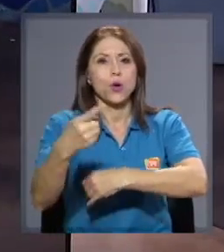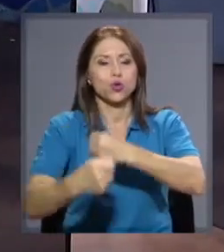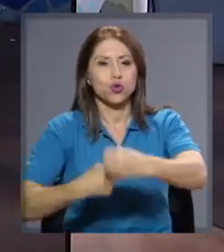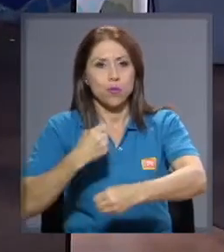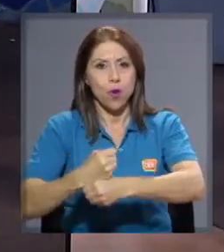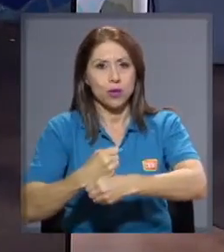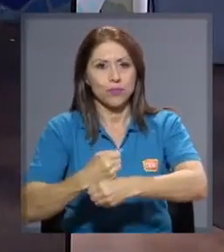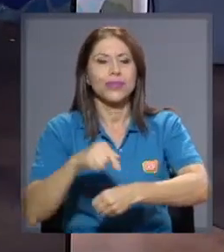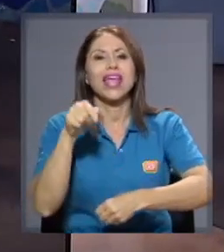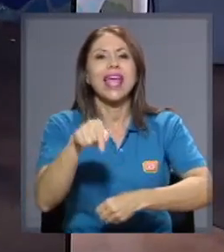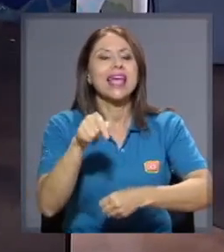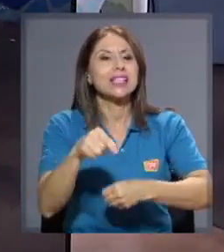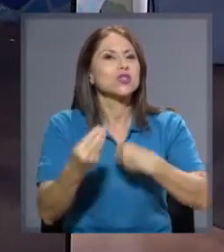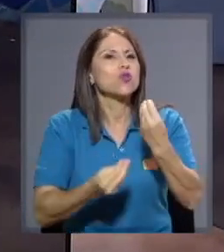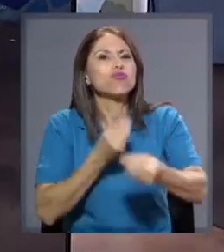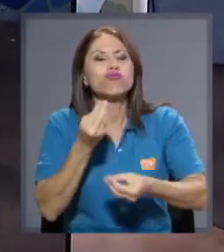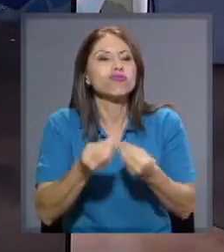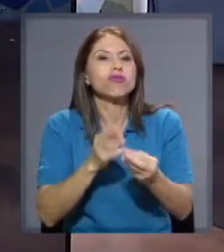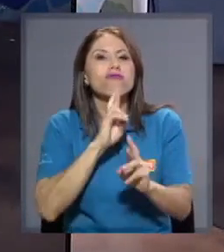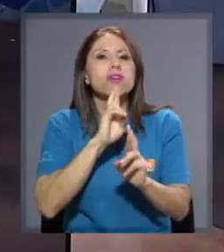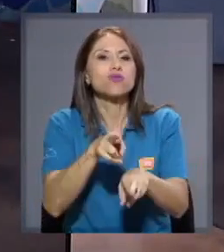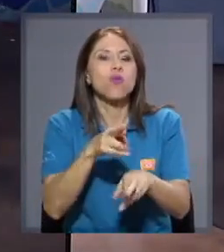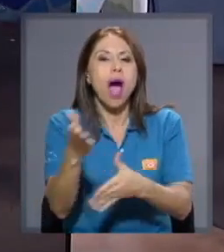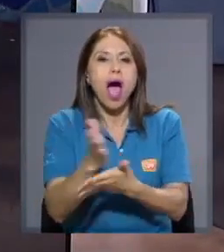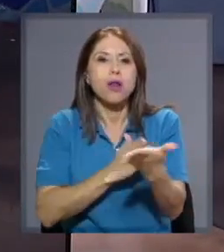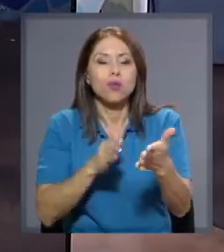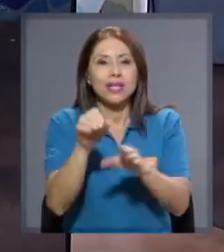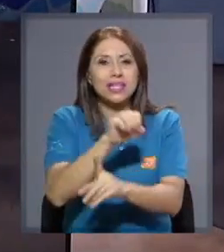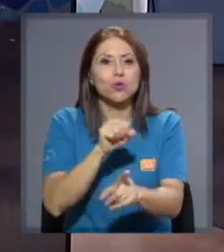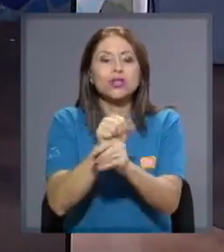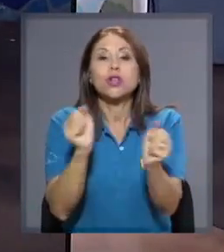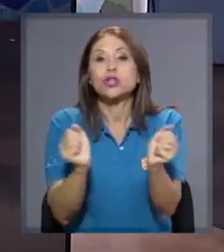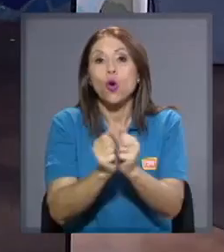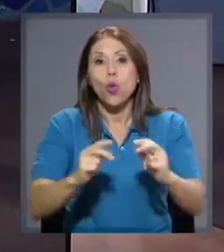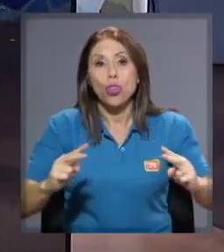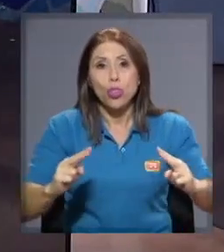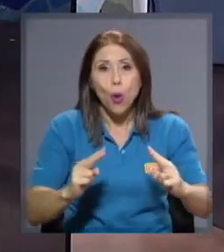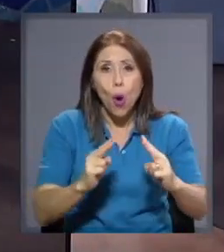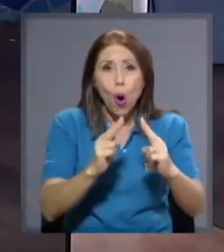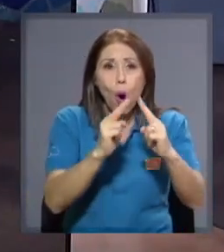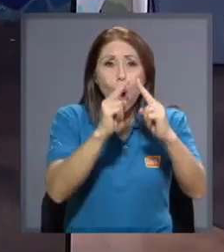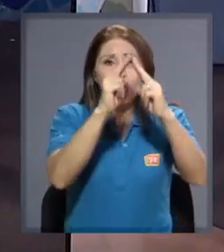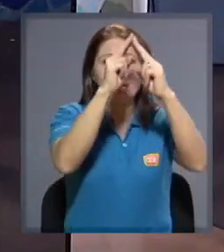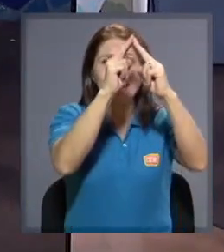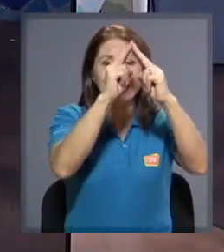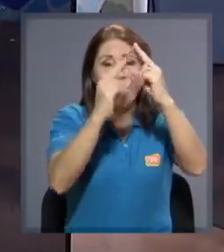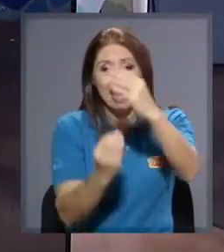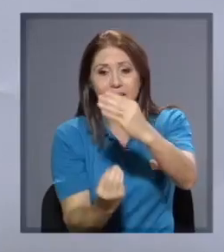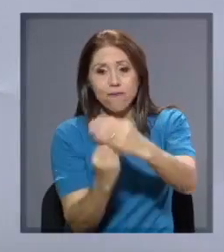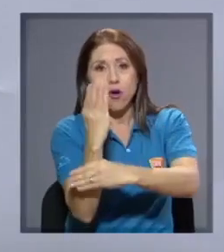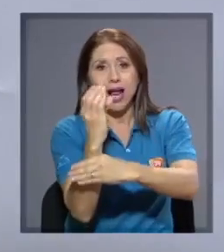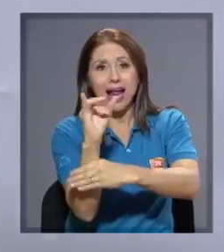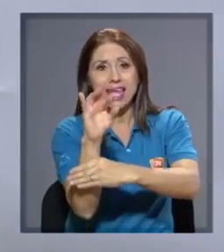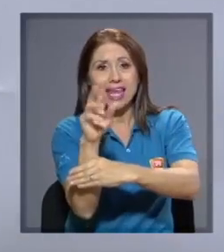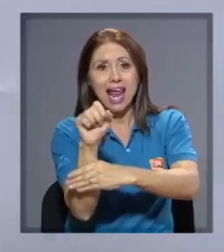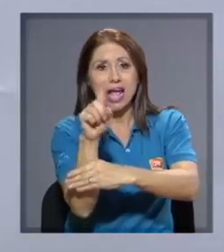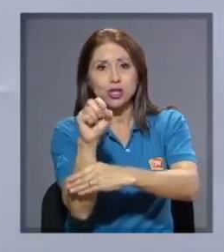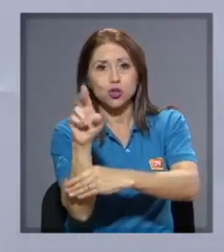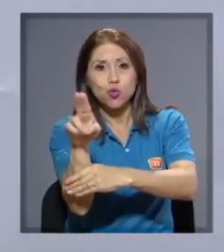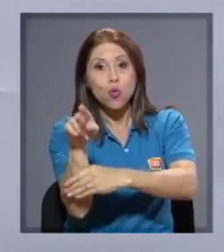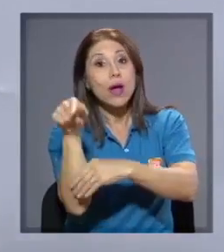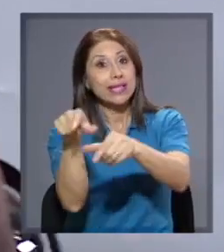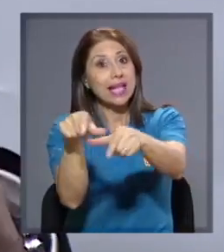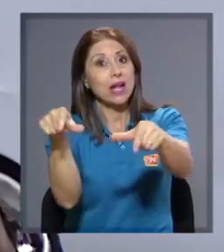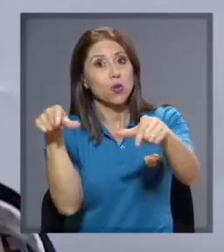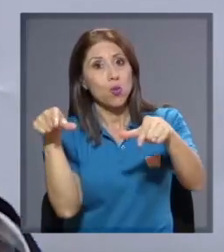ciertamente eso se derivó de algunas de las situaciones que se dan con algunas torres que están en el volcán irazú que todavía están en el volcán irazú que está en una zona crítica